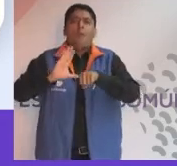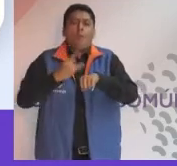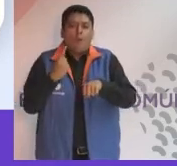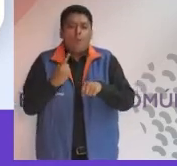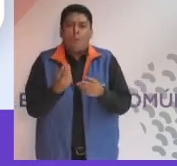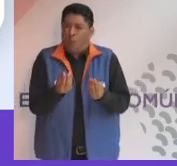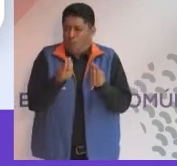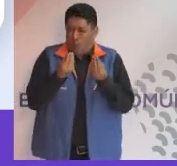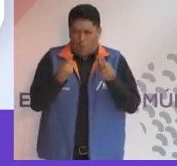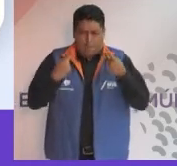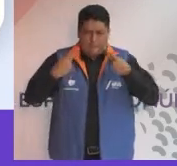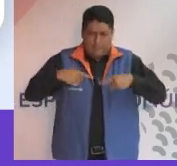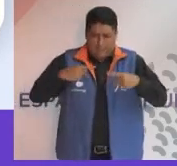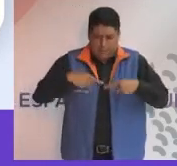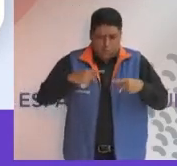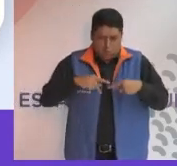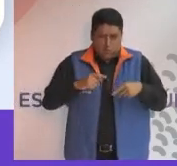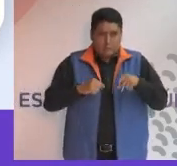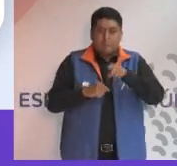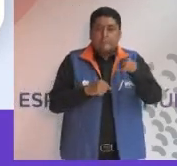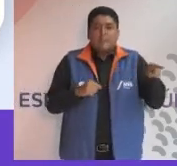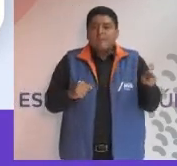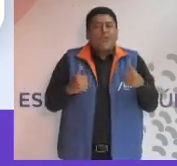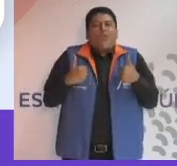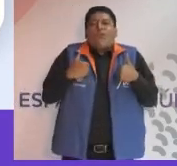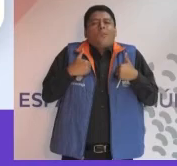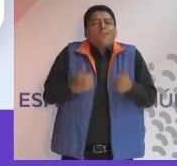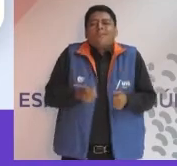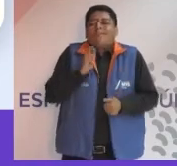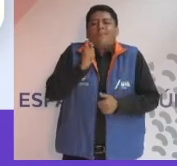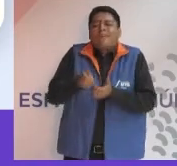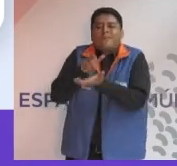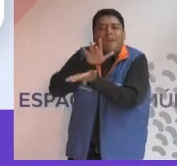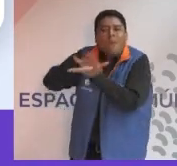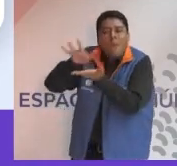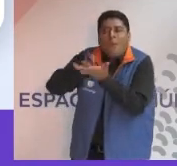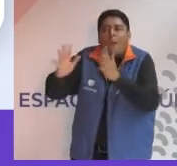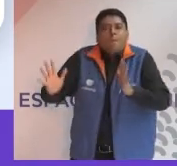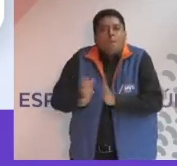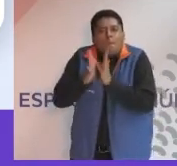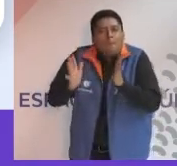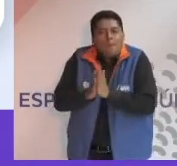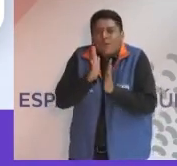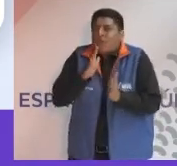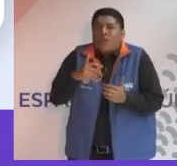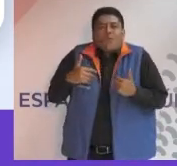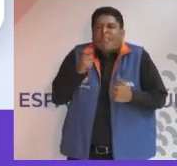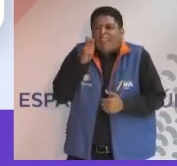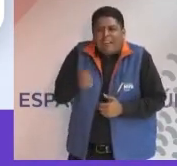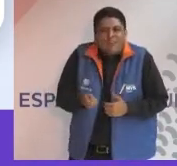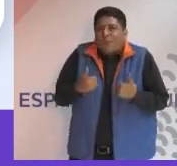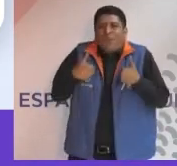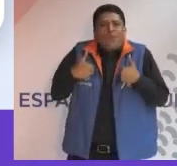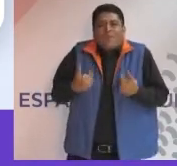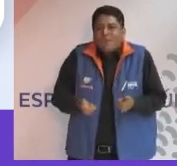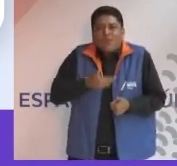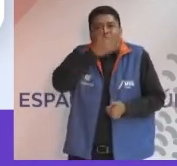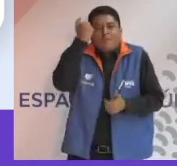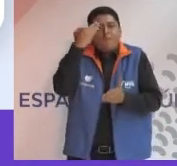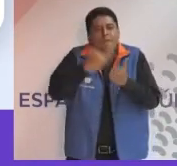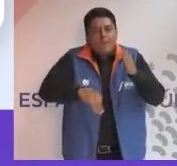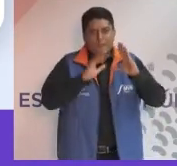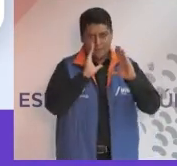participación ciudadana, yo lo pondría como uno de los factores principales. El